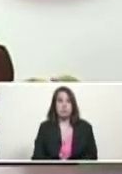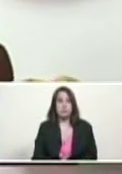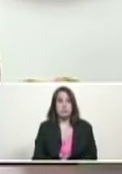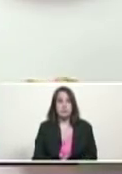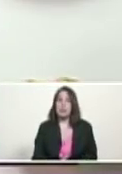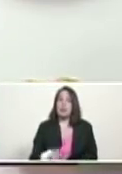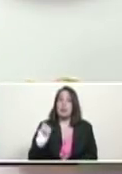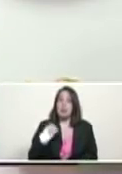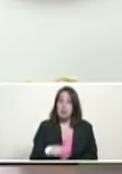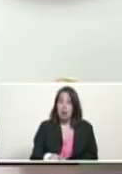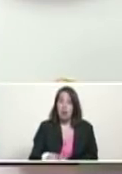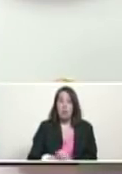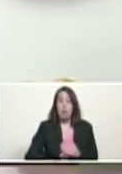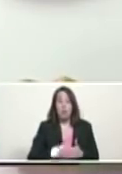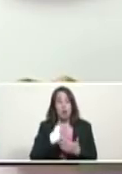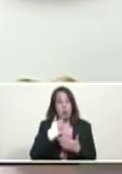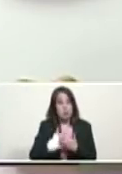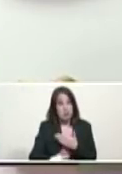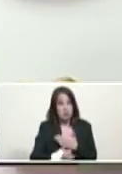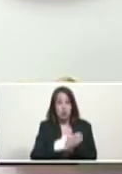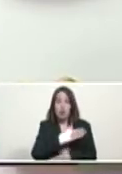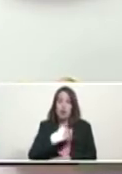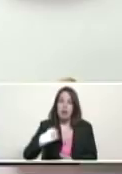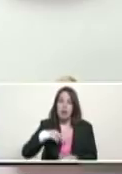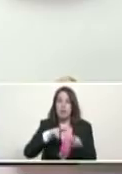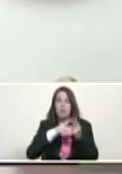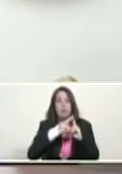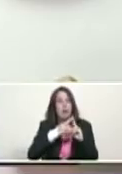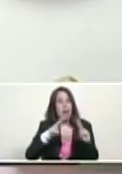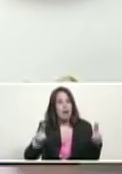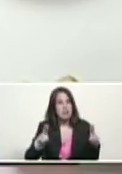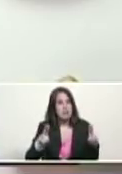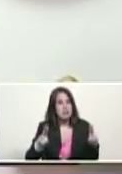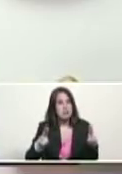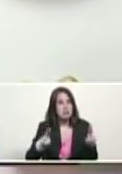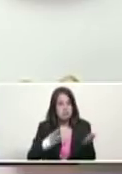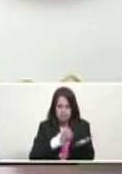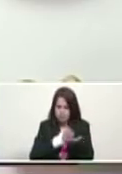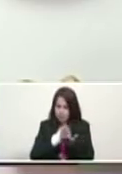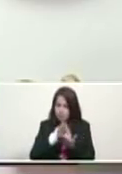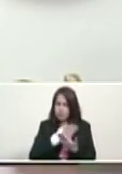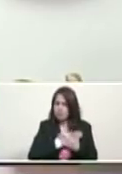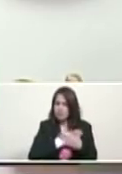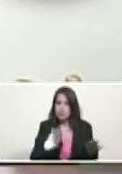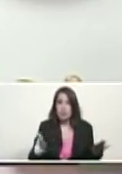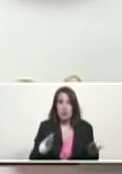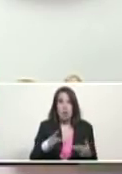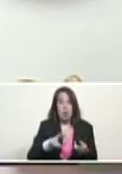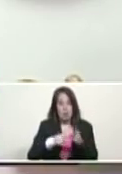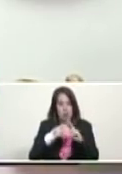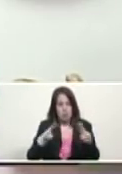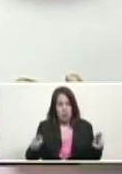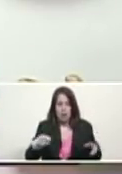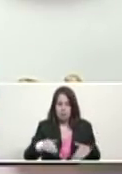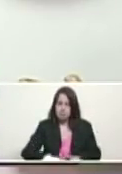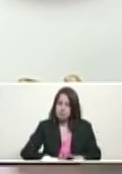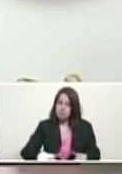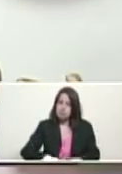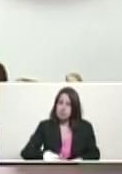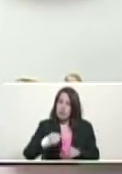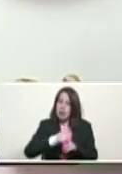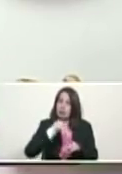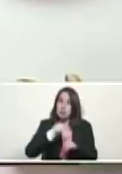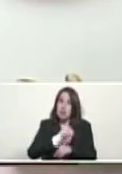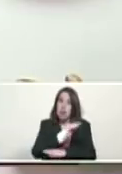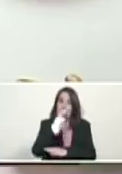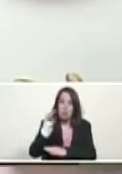Tenemos el proyecto, queremos paz y estamos dispuestos por la paz a luchar y a